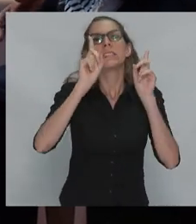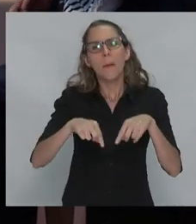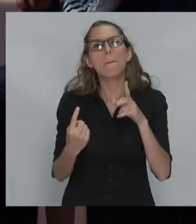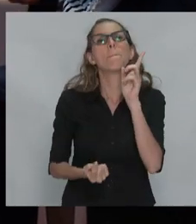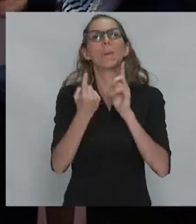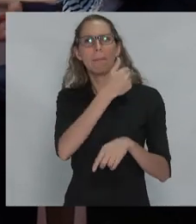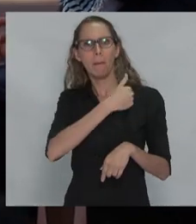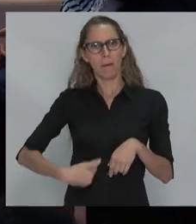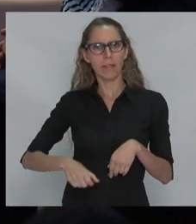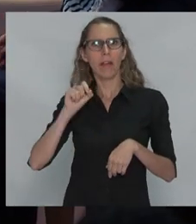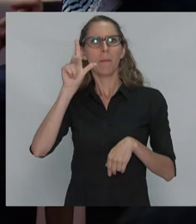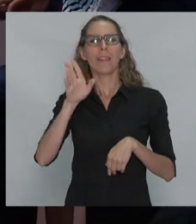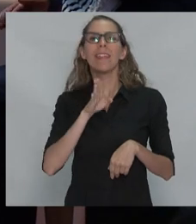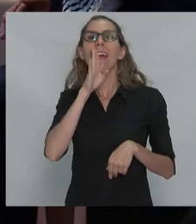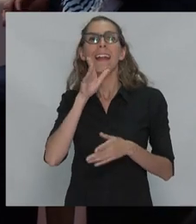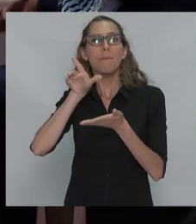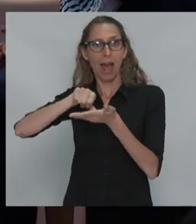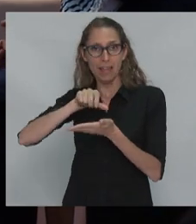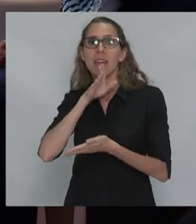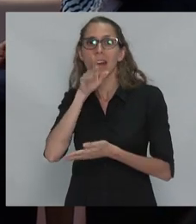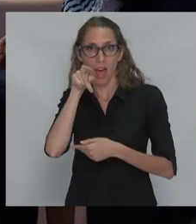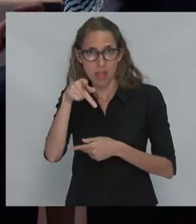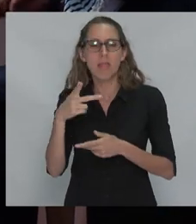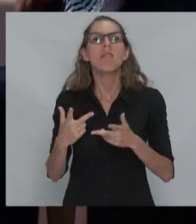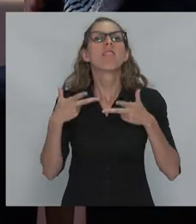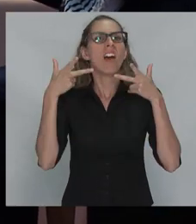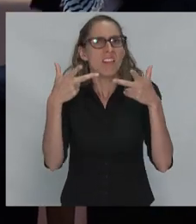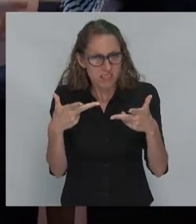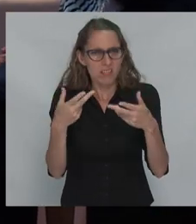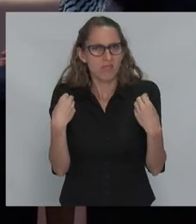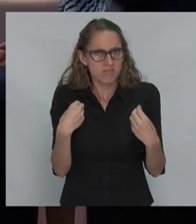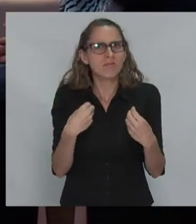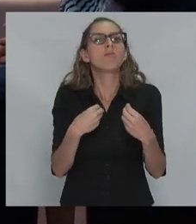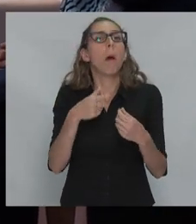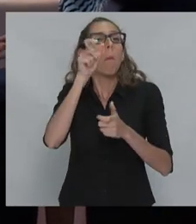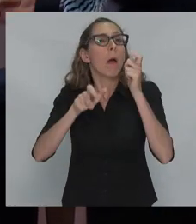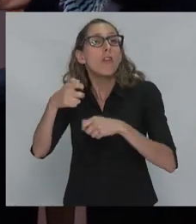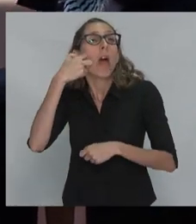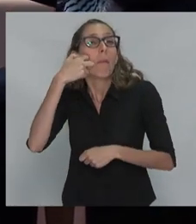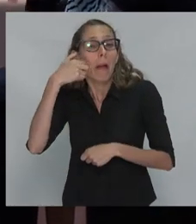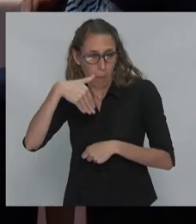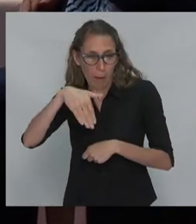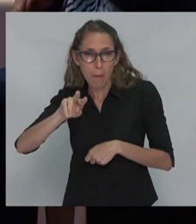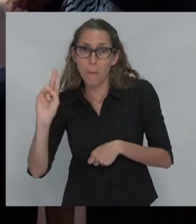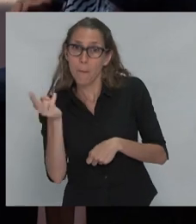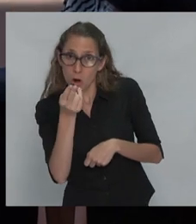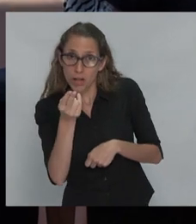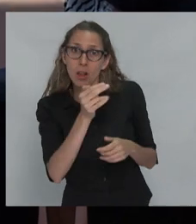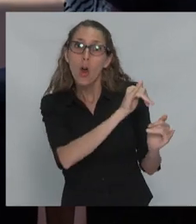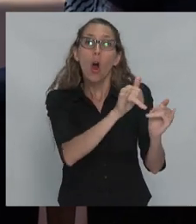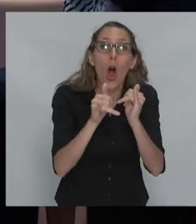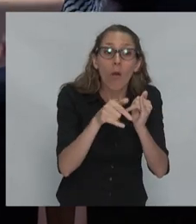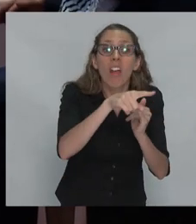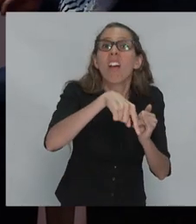israelí Golda Meir, cuando afirmaban que los viejos morirán y los jóvenes